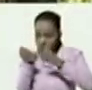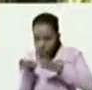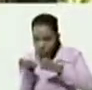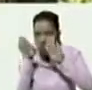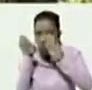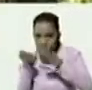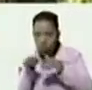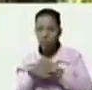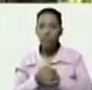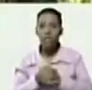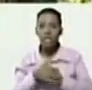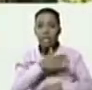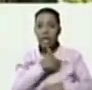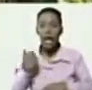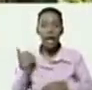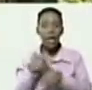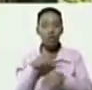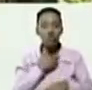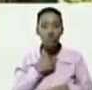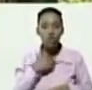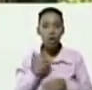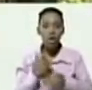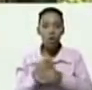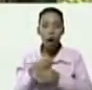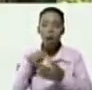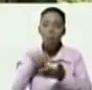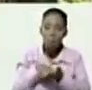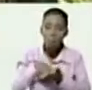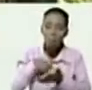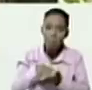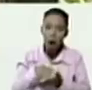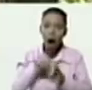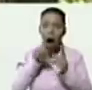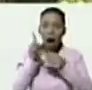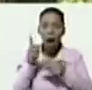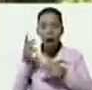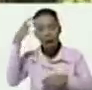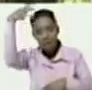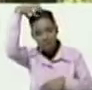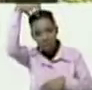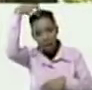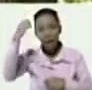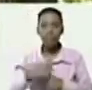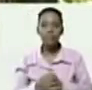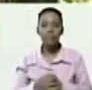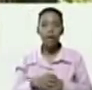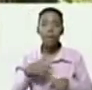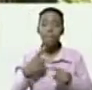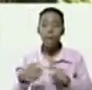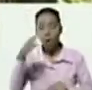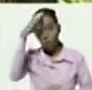Querían que le rindiéramos pleitesía al rey. Y era Cristóbal Colón